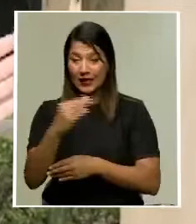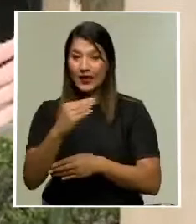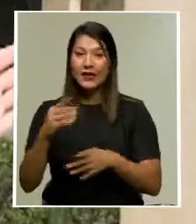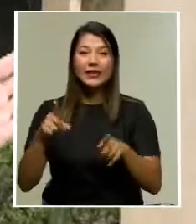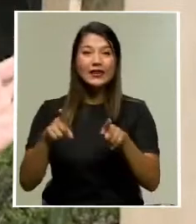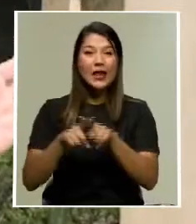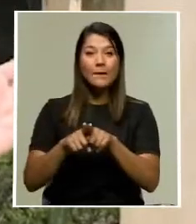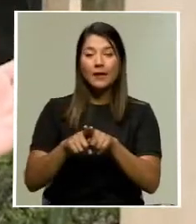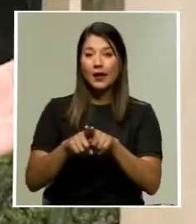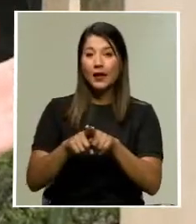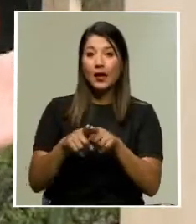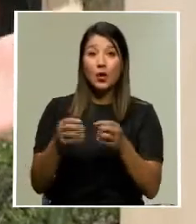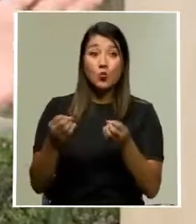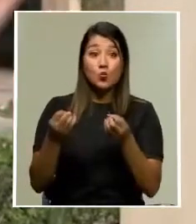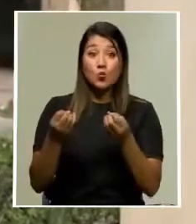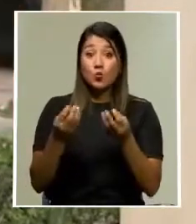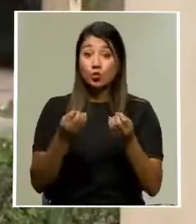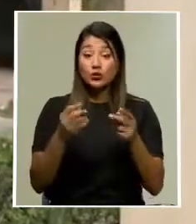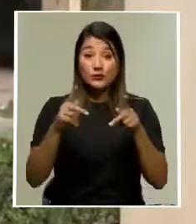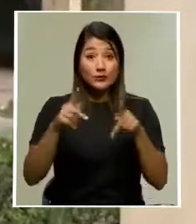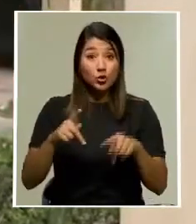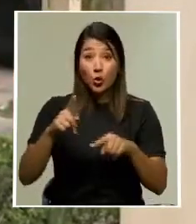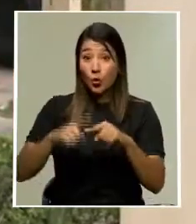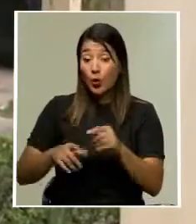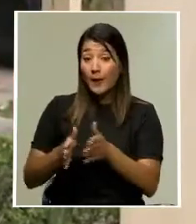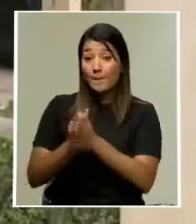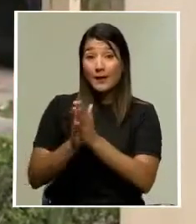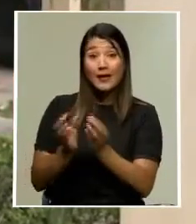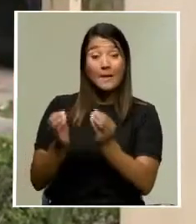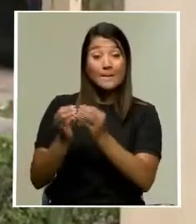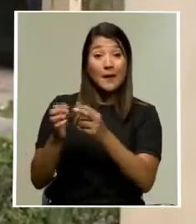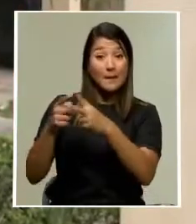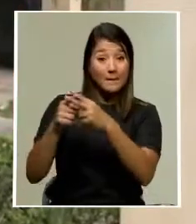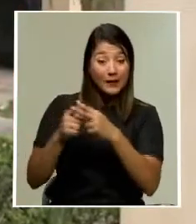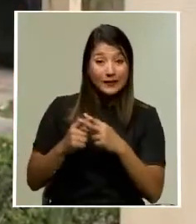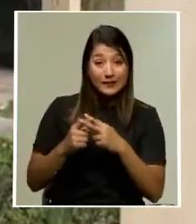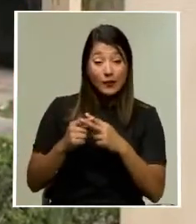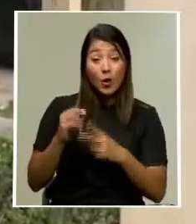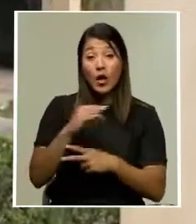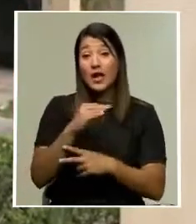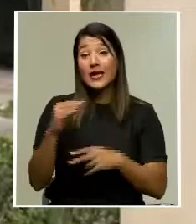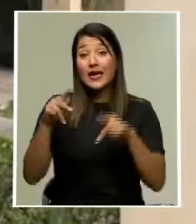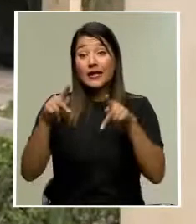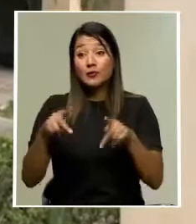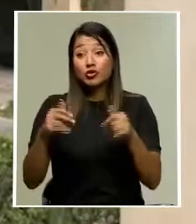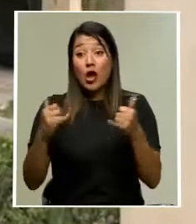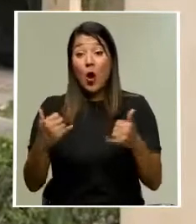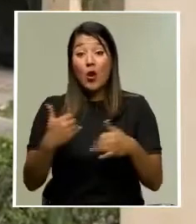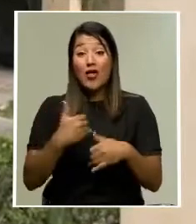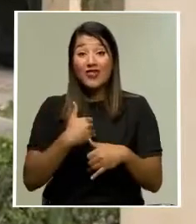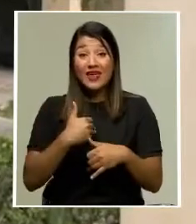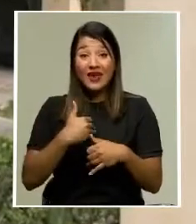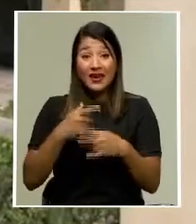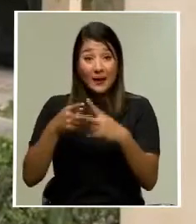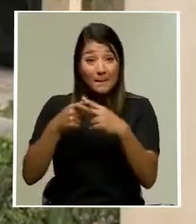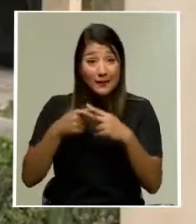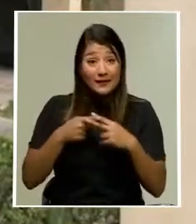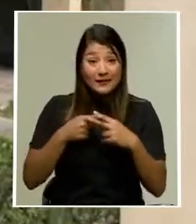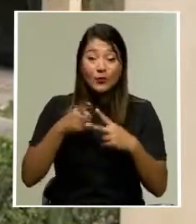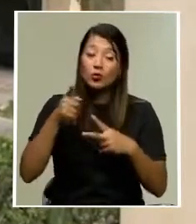las políticas crediticias, y los que están endeudados van a tener que hacerle frente porque son los que tienen que pagar esta